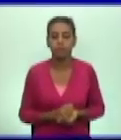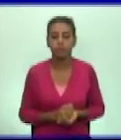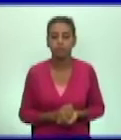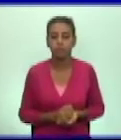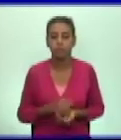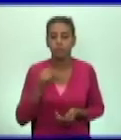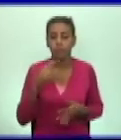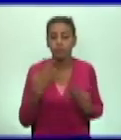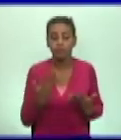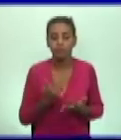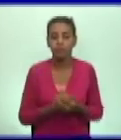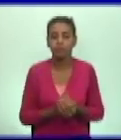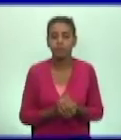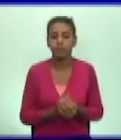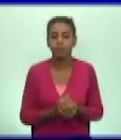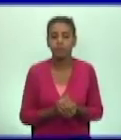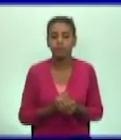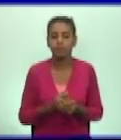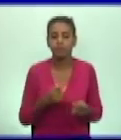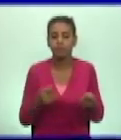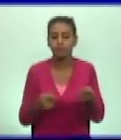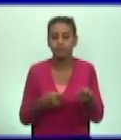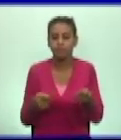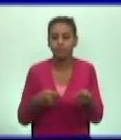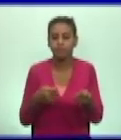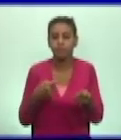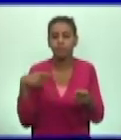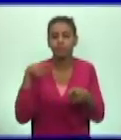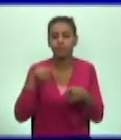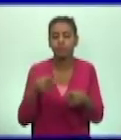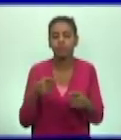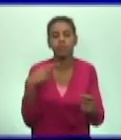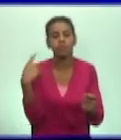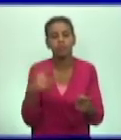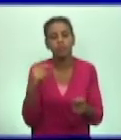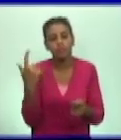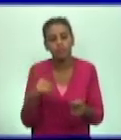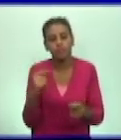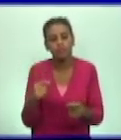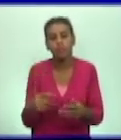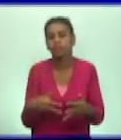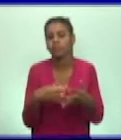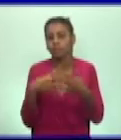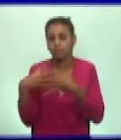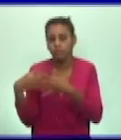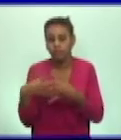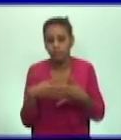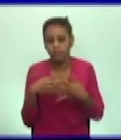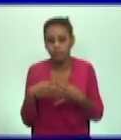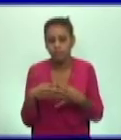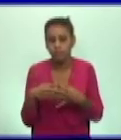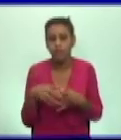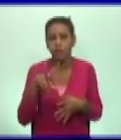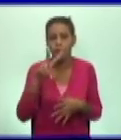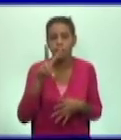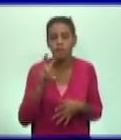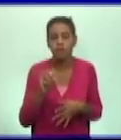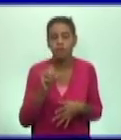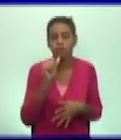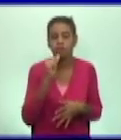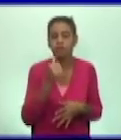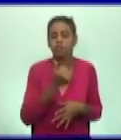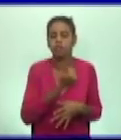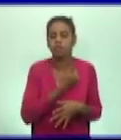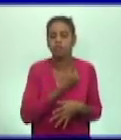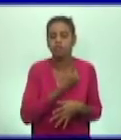para esto, para hacer los enfrentamientos eso, a esa agresión imperialista, el 20 de diciembre de 1960 se va a crear el Frente